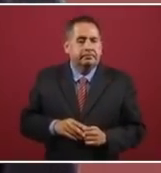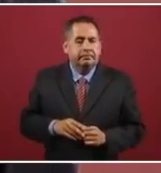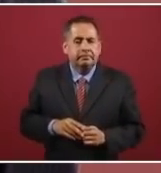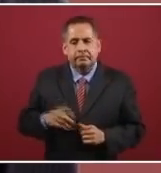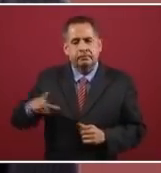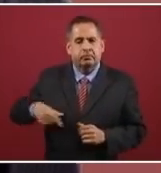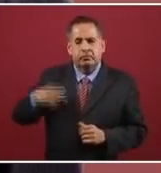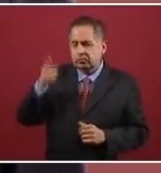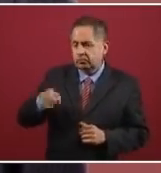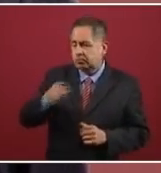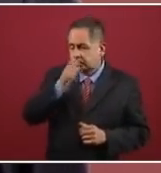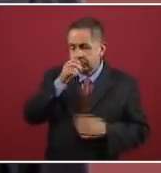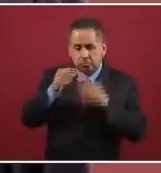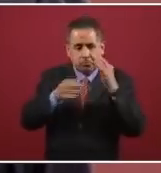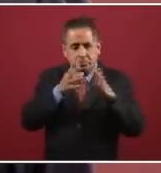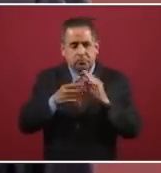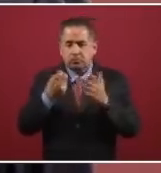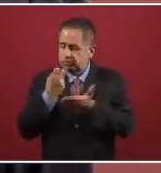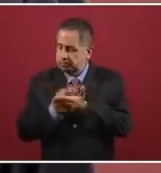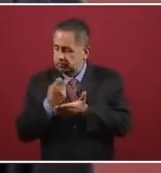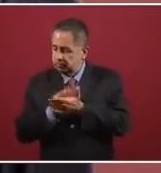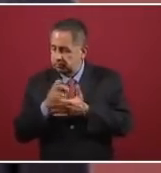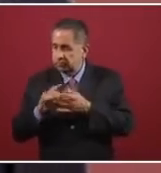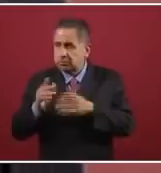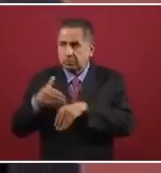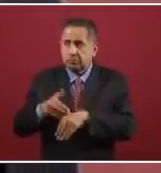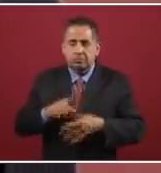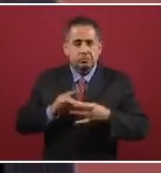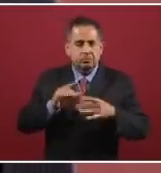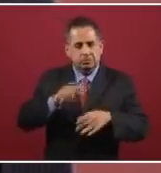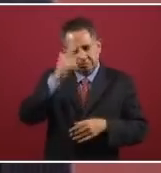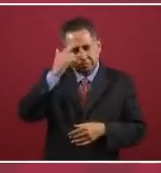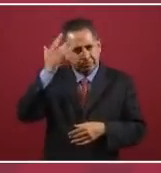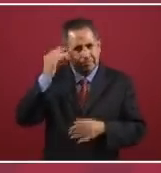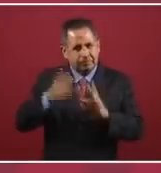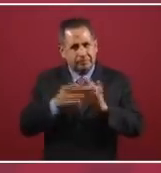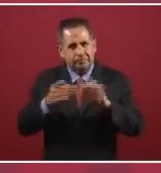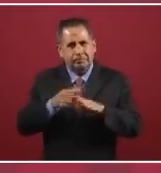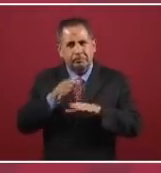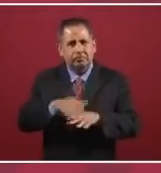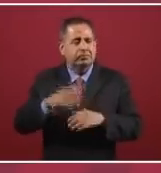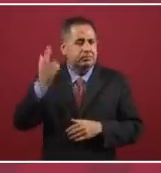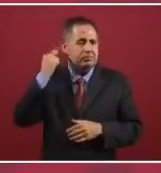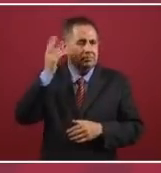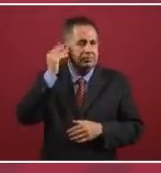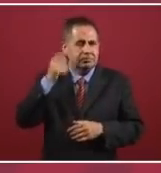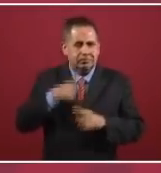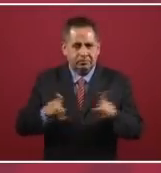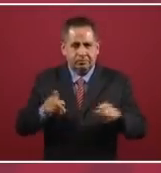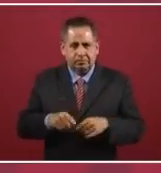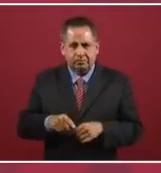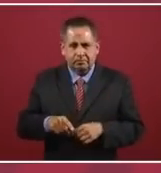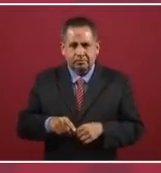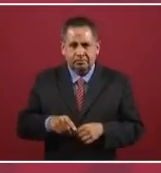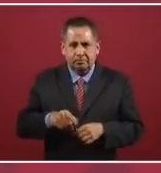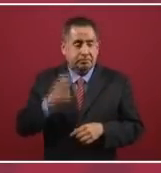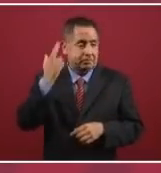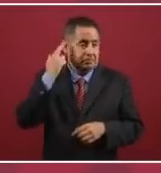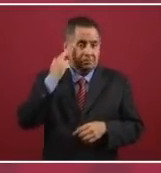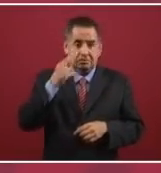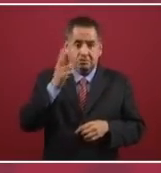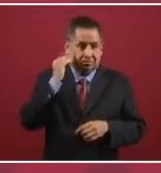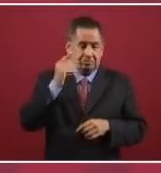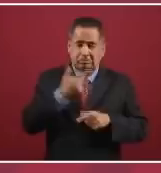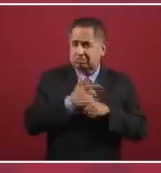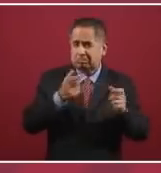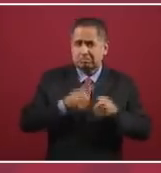algún personaje. Yo no sé si les platicaba de el caso de la radio, que es de las campeonas de la libertad.